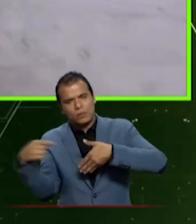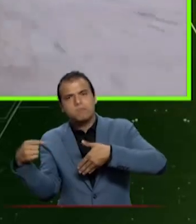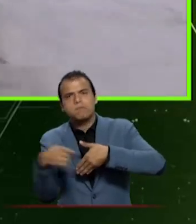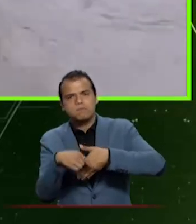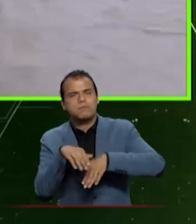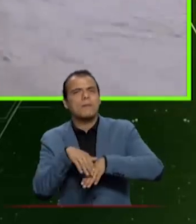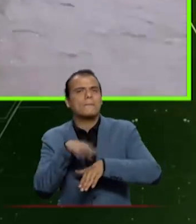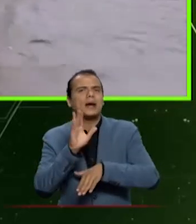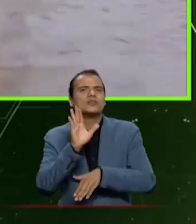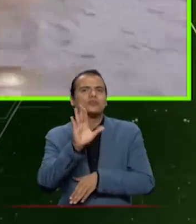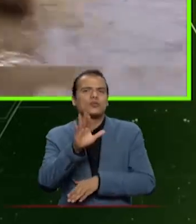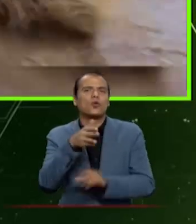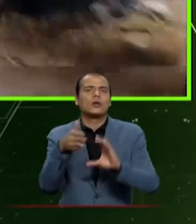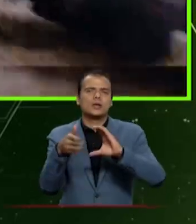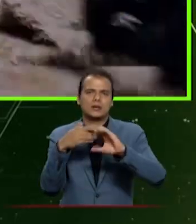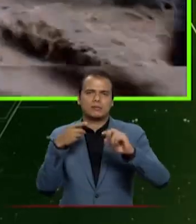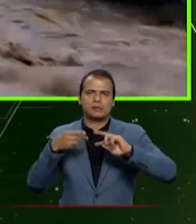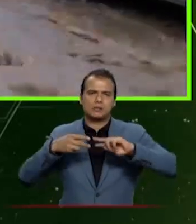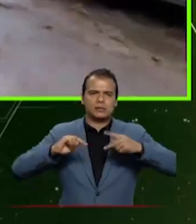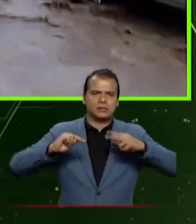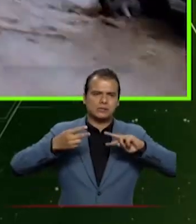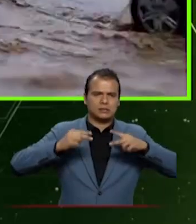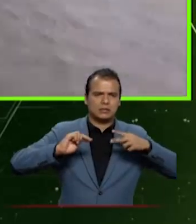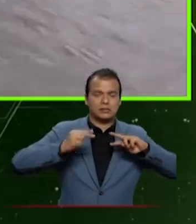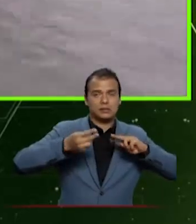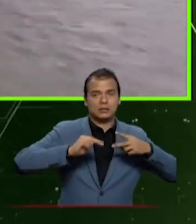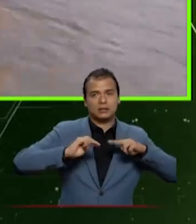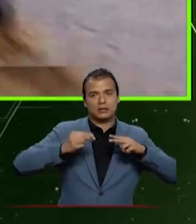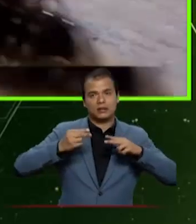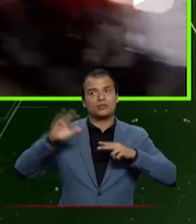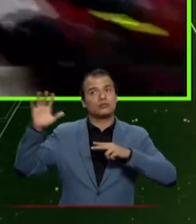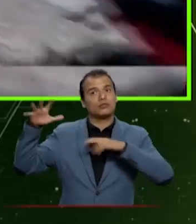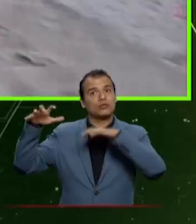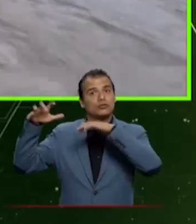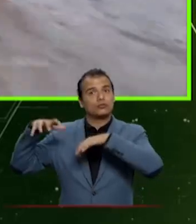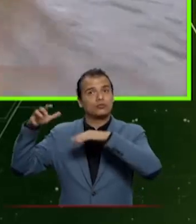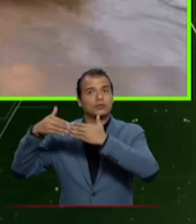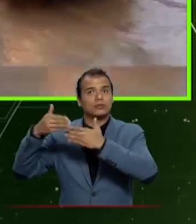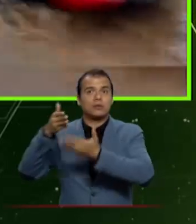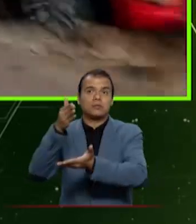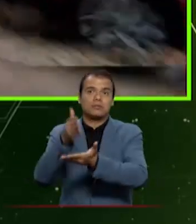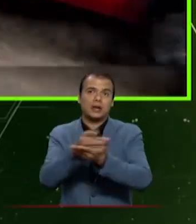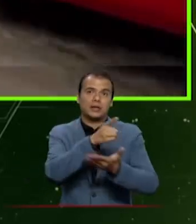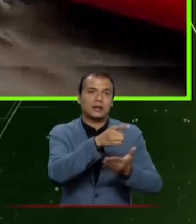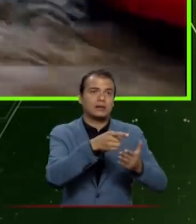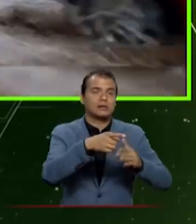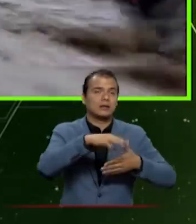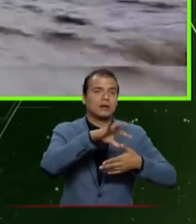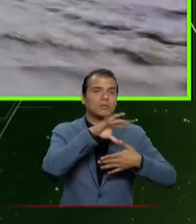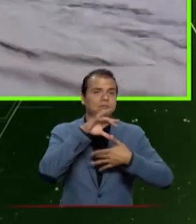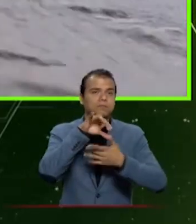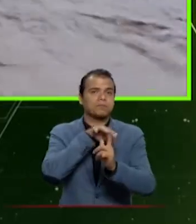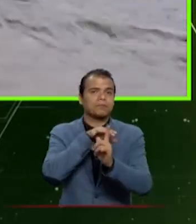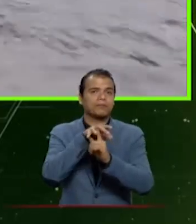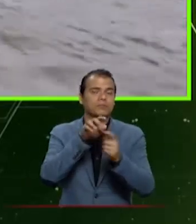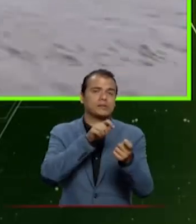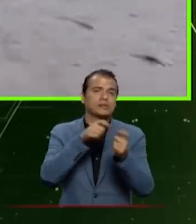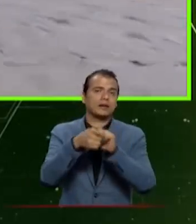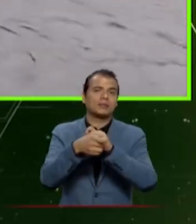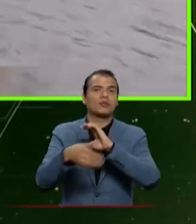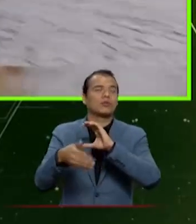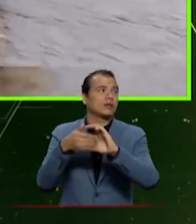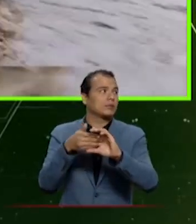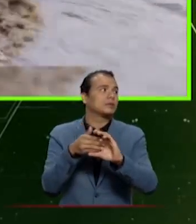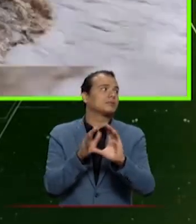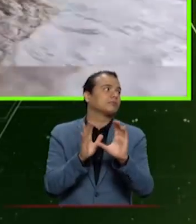asociados esos Huracanes es un incremento adicional a los a la precipitación que ya esperamos esté por encima de los promedios miren pues